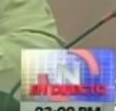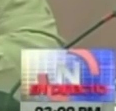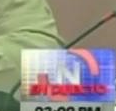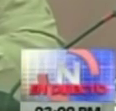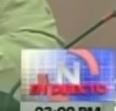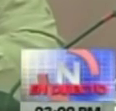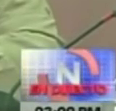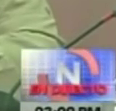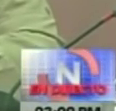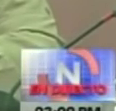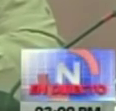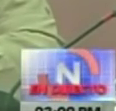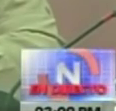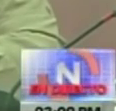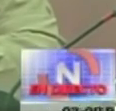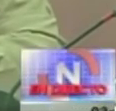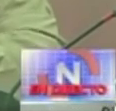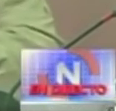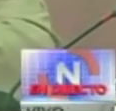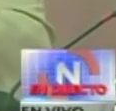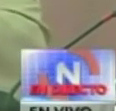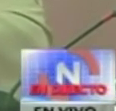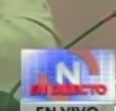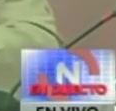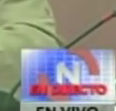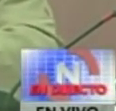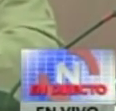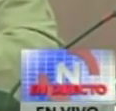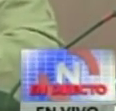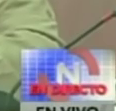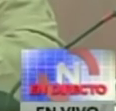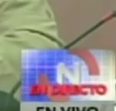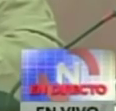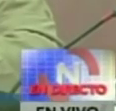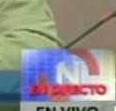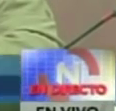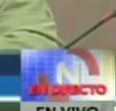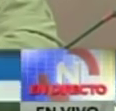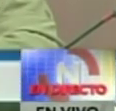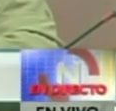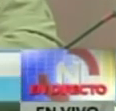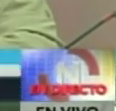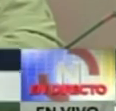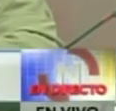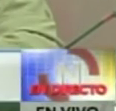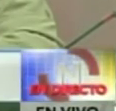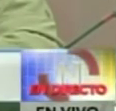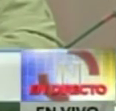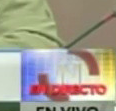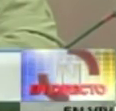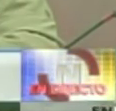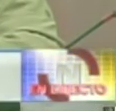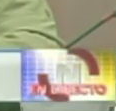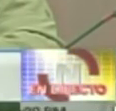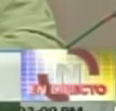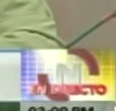la televisión y en la prensa y en las redes sociales de los Estados Unidos de